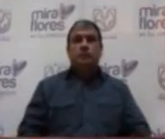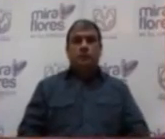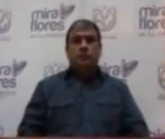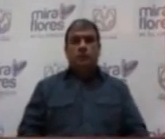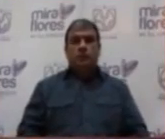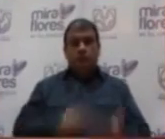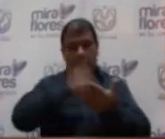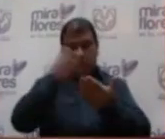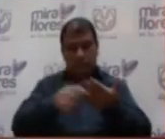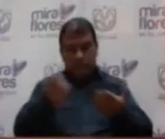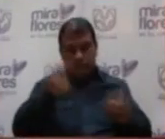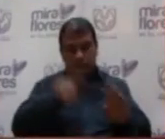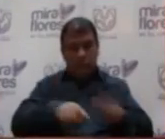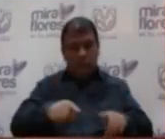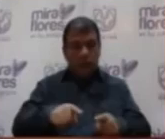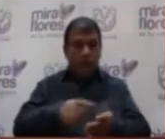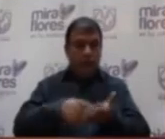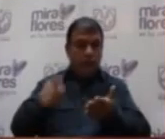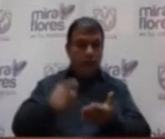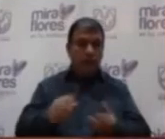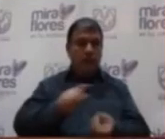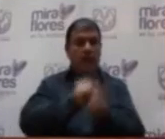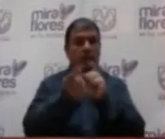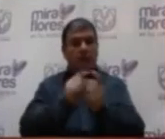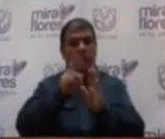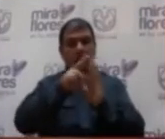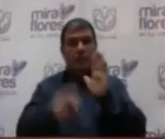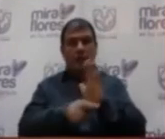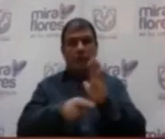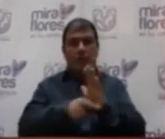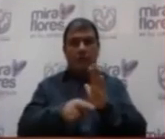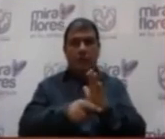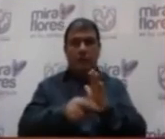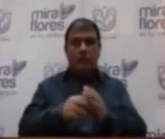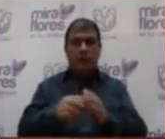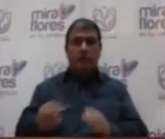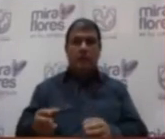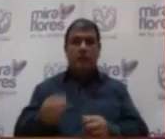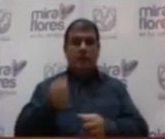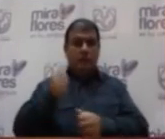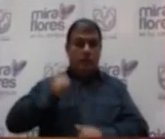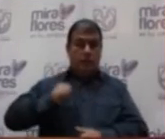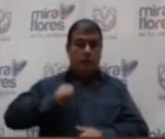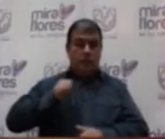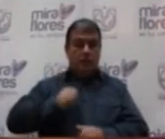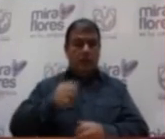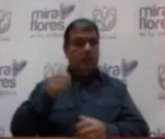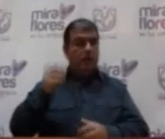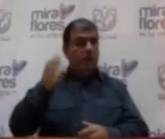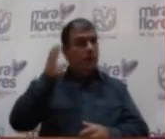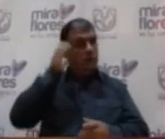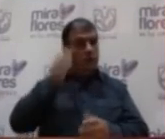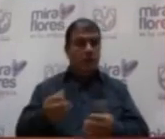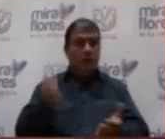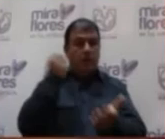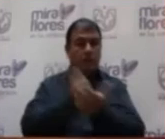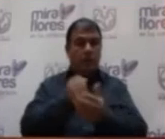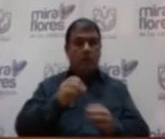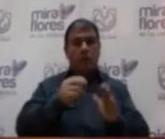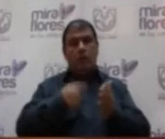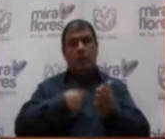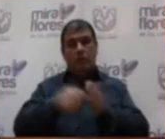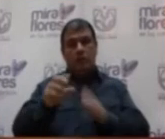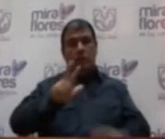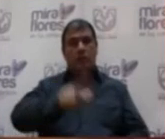Proyecto de ordenanza que modifica el reglamento de organización y funciones de la Municipalidad de Miraflores, aprobado por ordenanza 347,